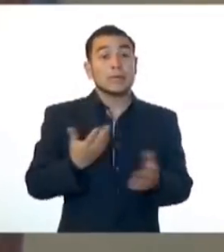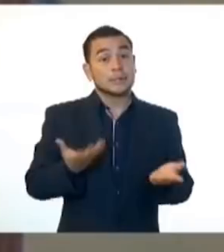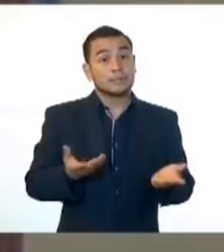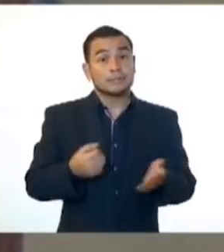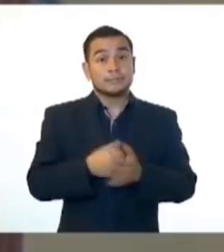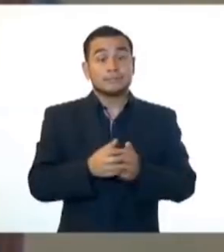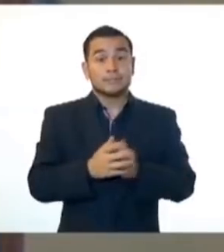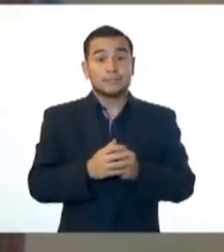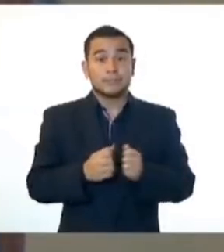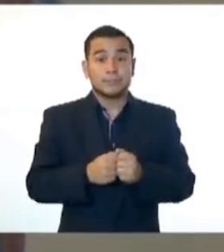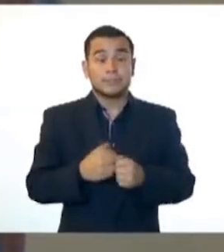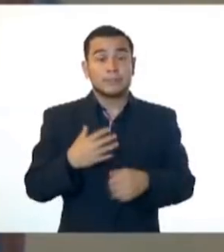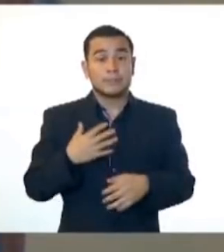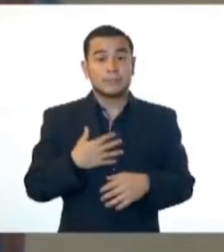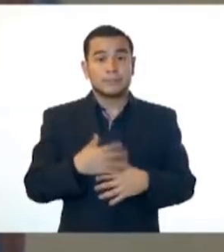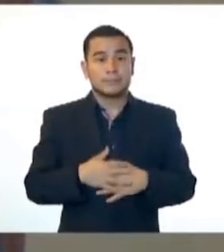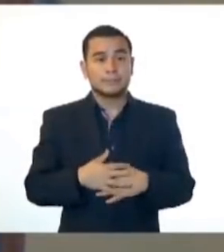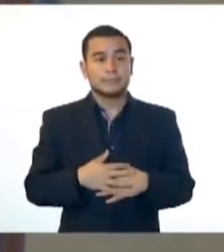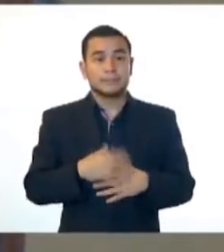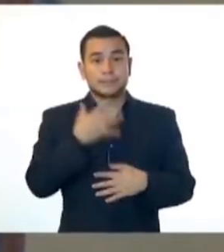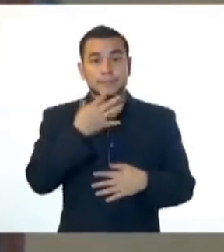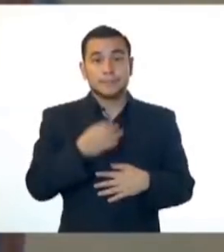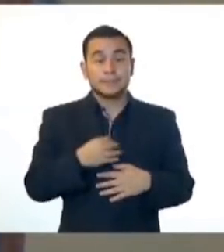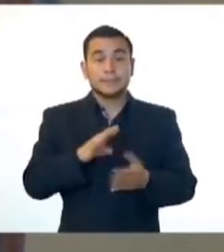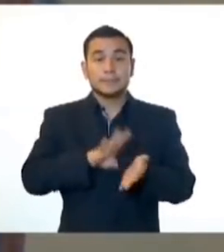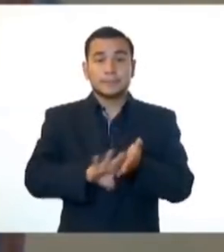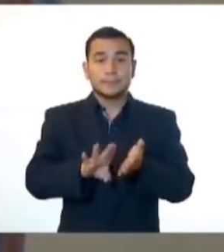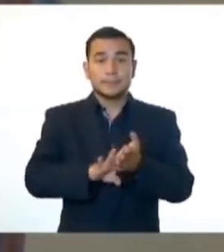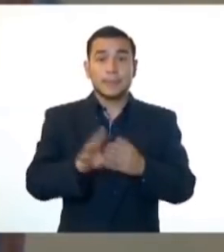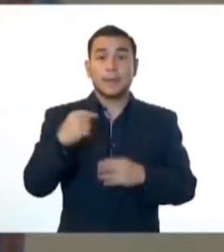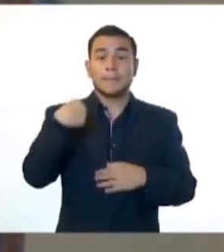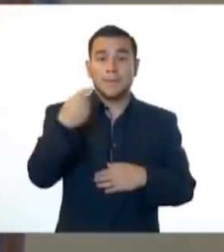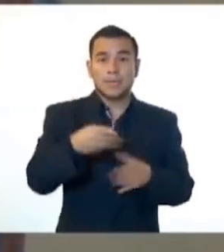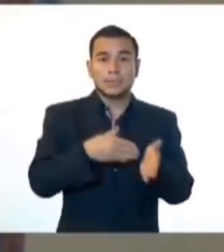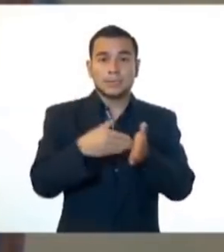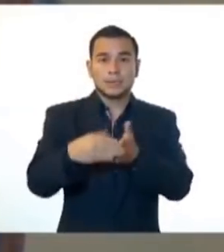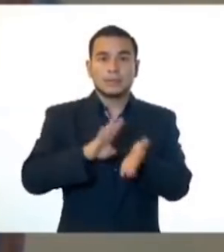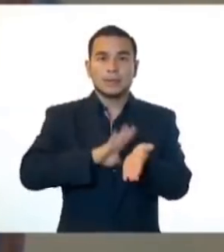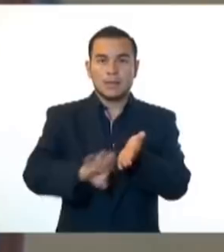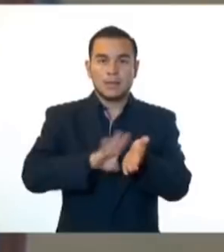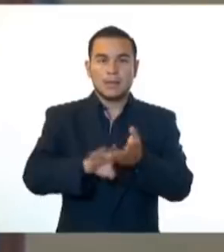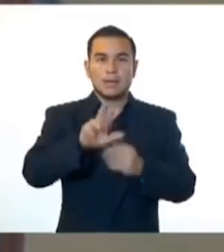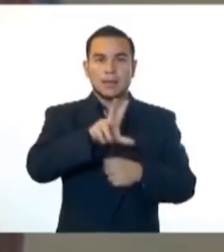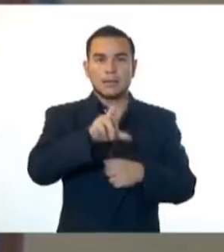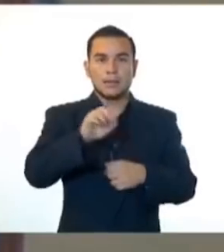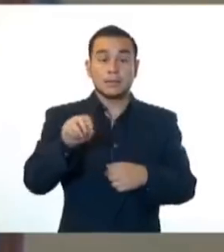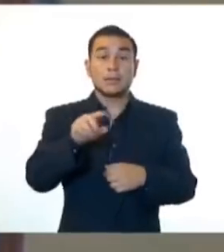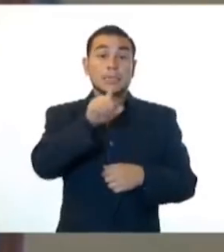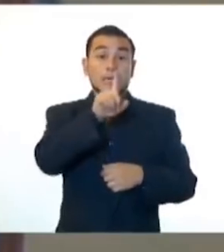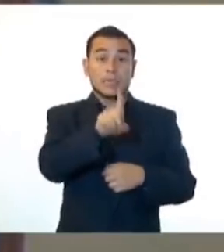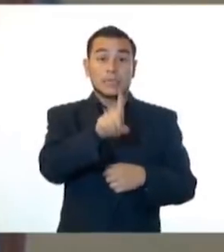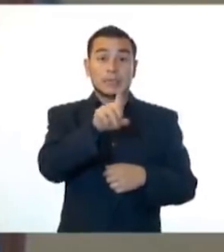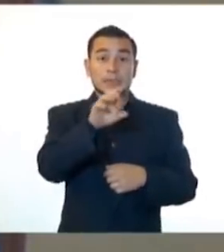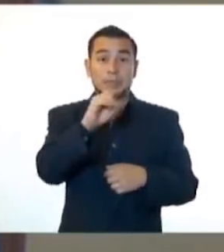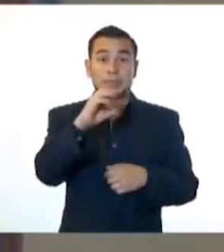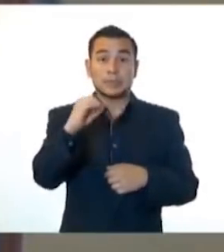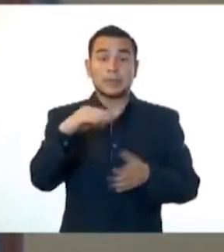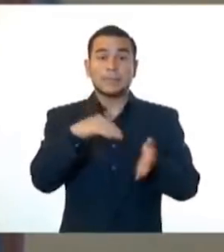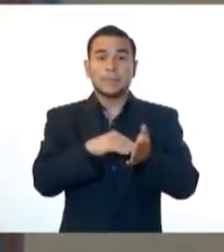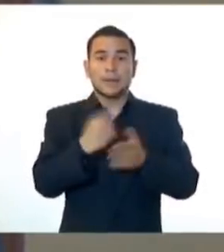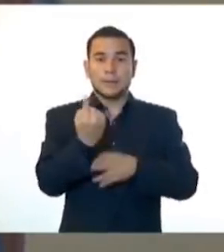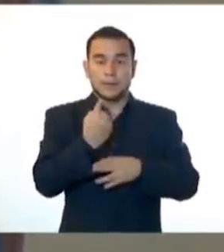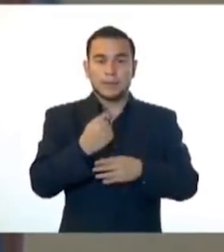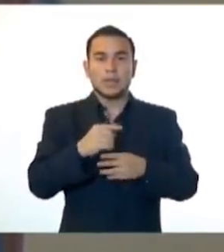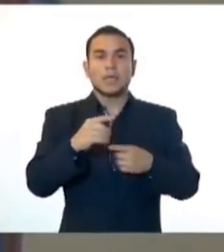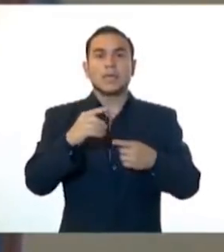y no lo va a poder recibir. Los subsidios se van a empezar a pagar a partir de mañana, a las primeras 100.000 familias, el domingo a la segunda